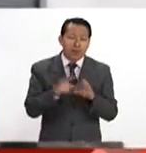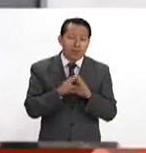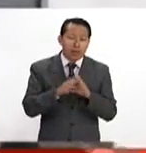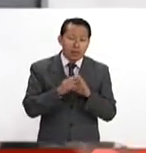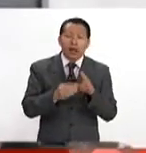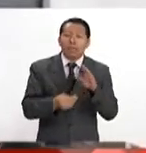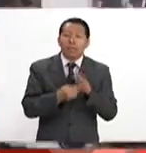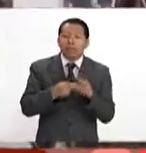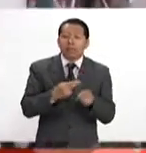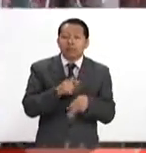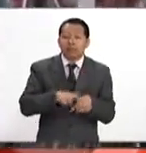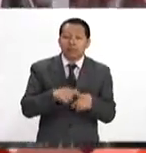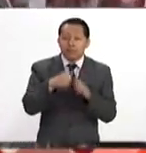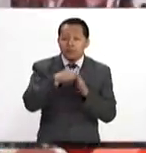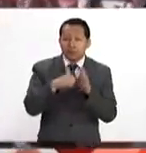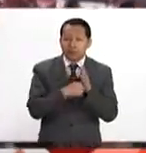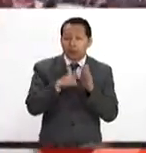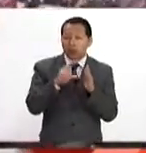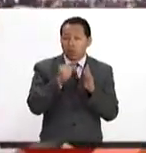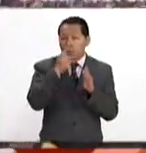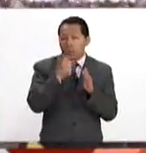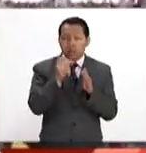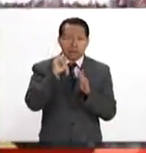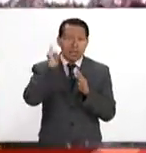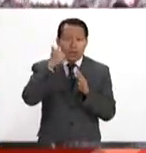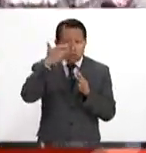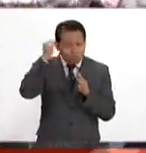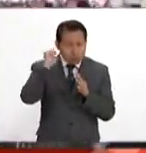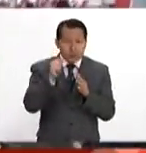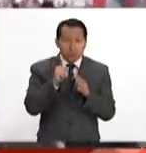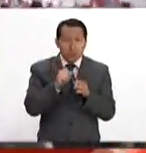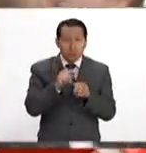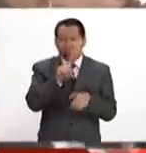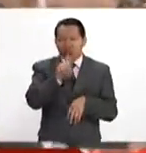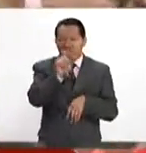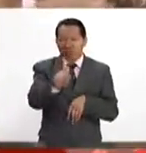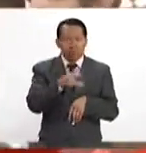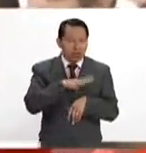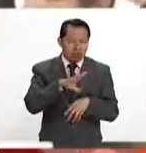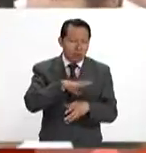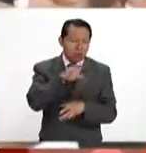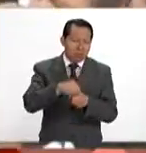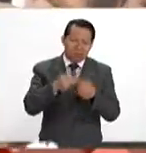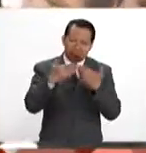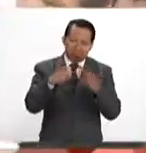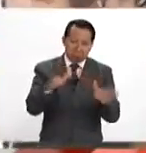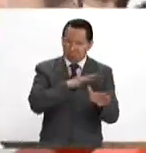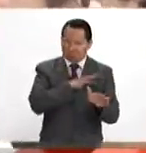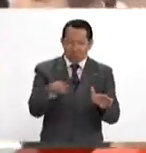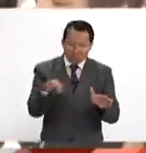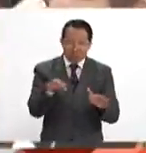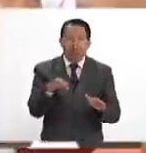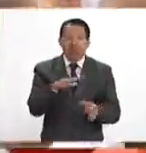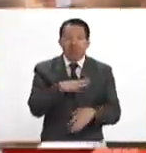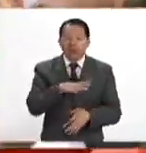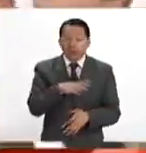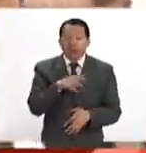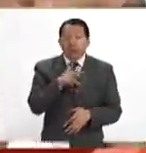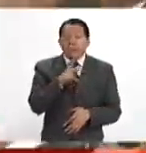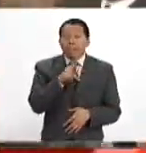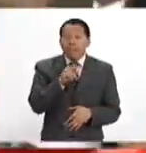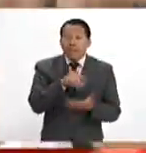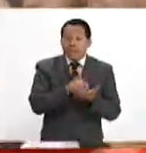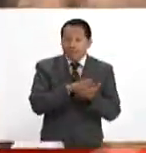Mesa Nacional de Estatutos no especificó algún cargo, por lo que quedaron abiertas todas las posibilidades. El predictamen deberá